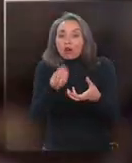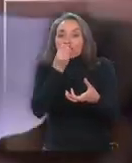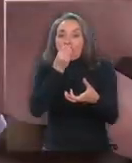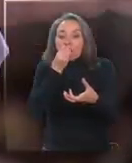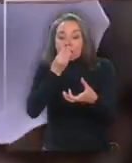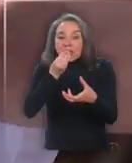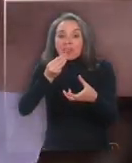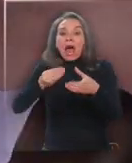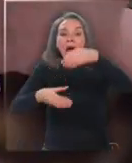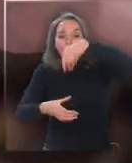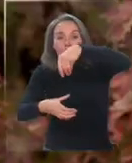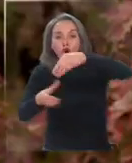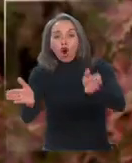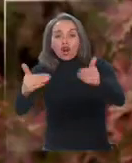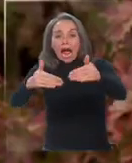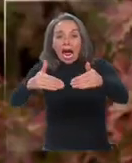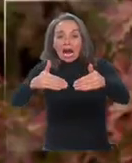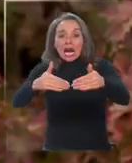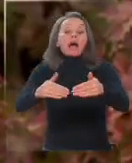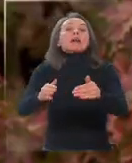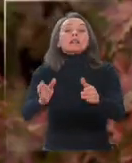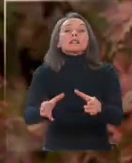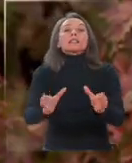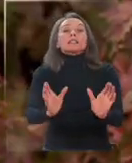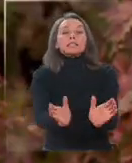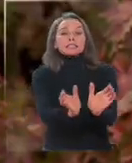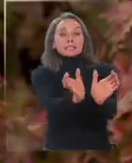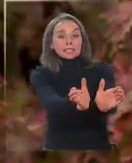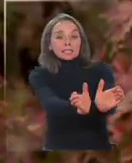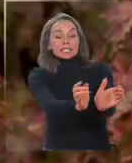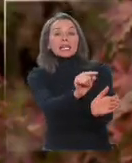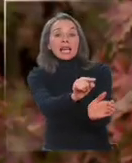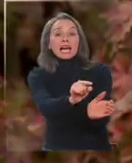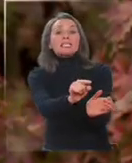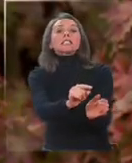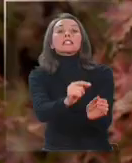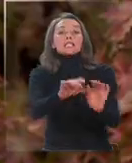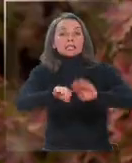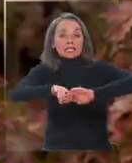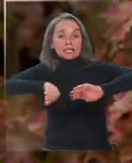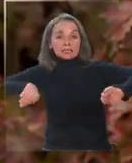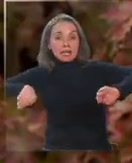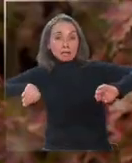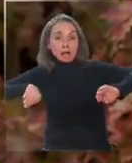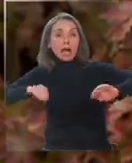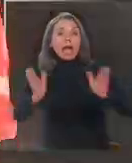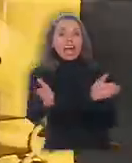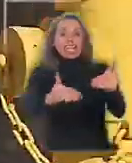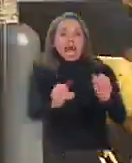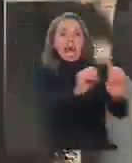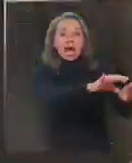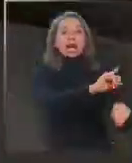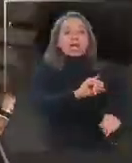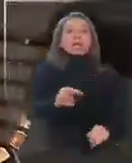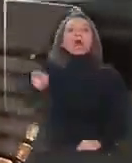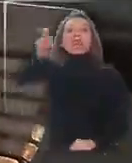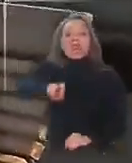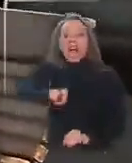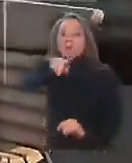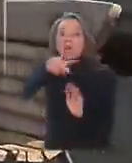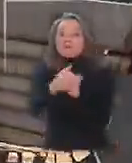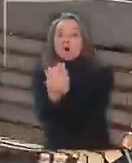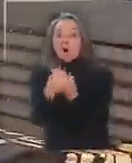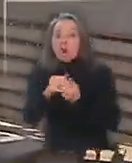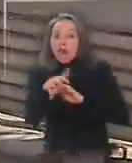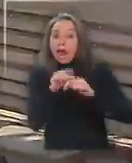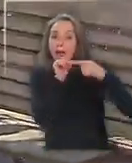viene al interior de esta caja. La voy a dejar a un lugar que tenga asignado, donde tenga este material sucio y luego me vuelvo a lavar las manos. Las recomendaciones son